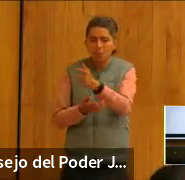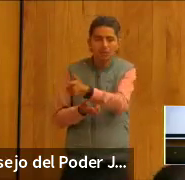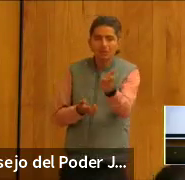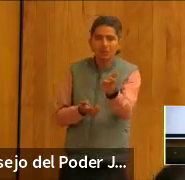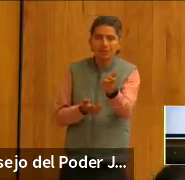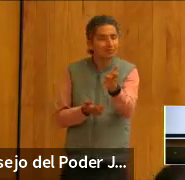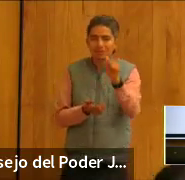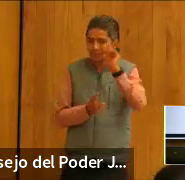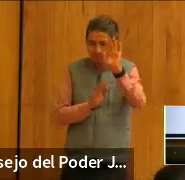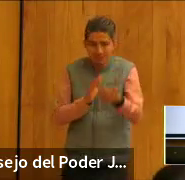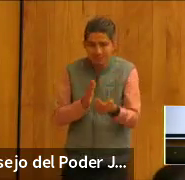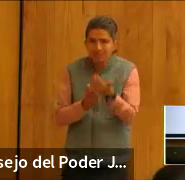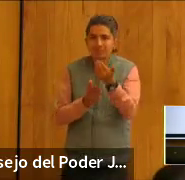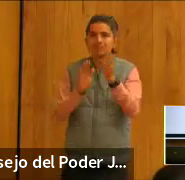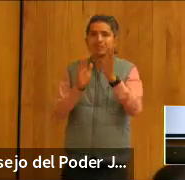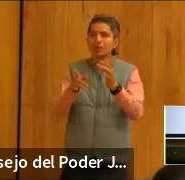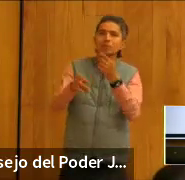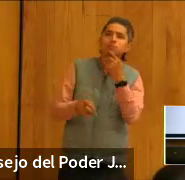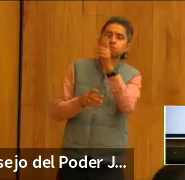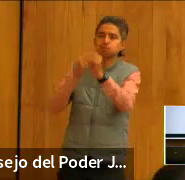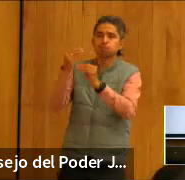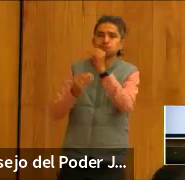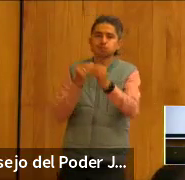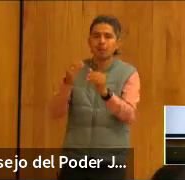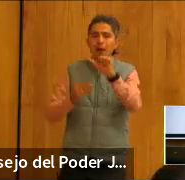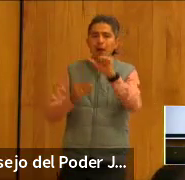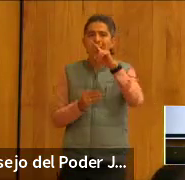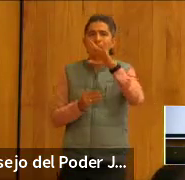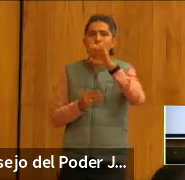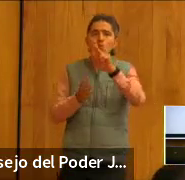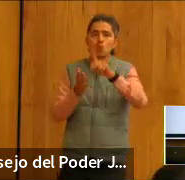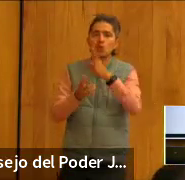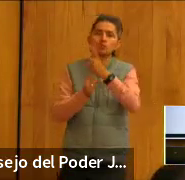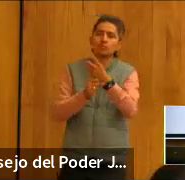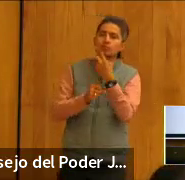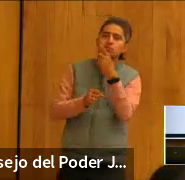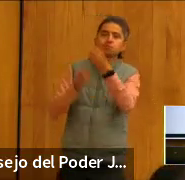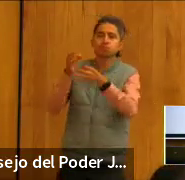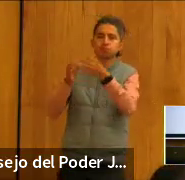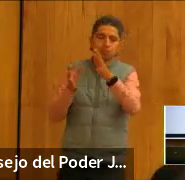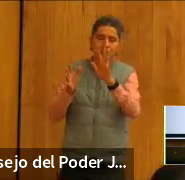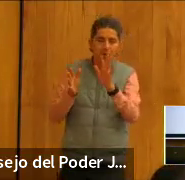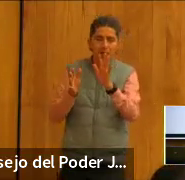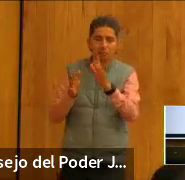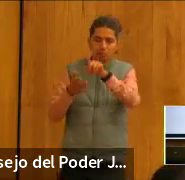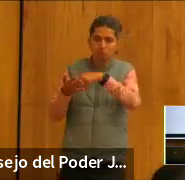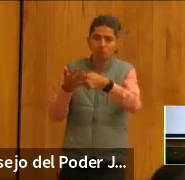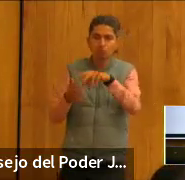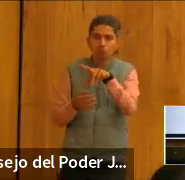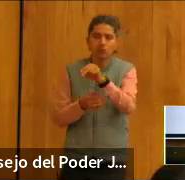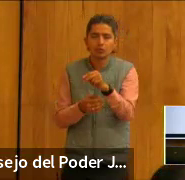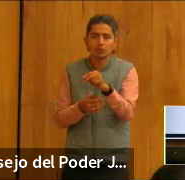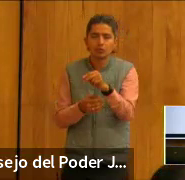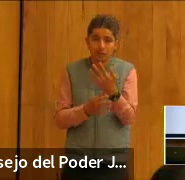al día siguiente ya estaba promoviendo su amparo, el amparo ya le negaron la suspensión y refieren en este amparo